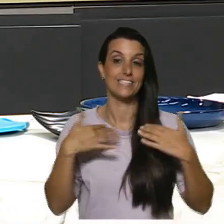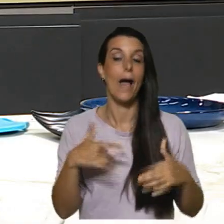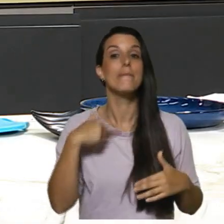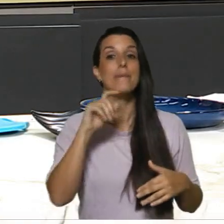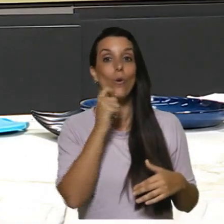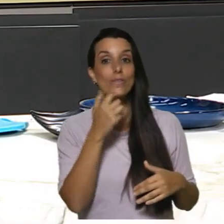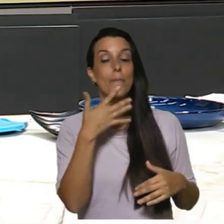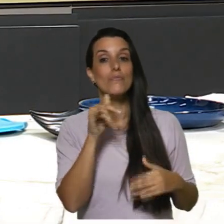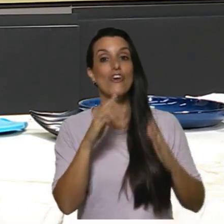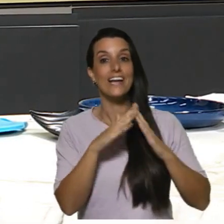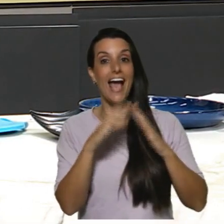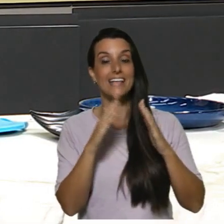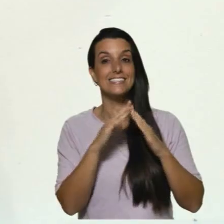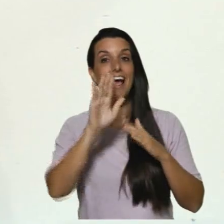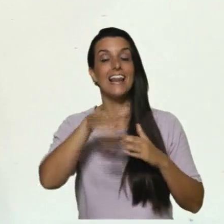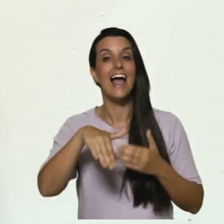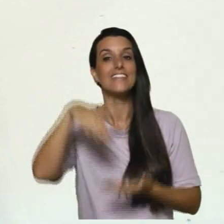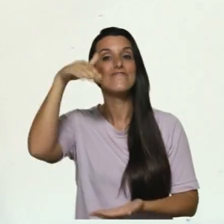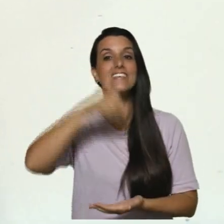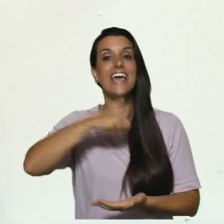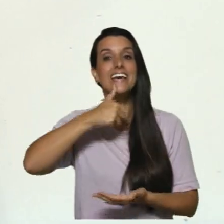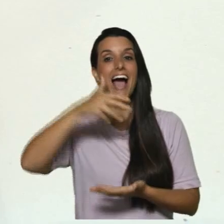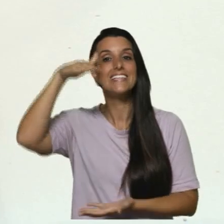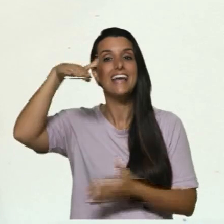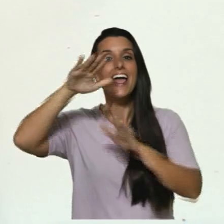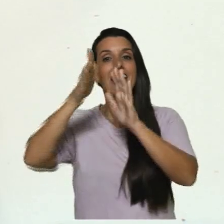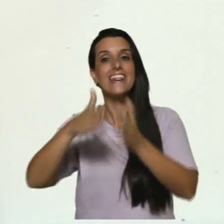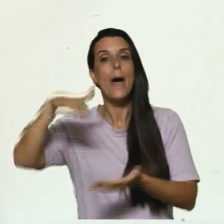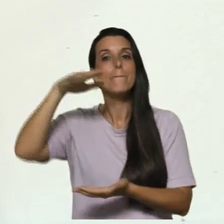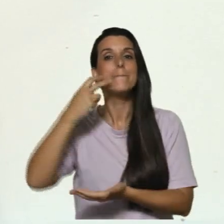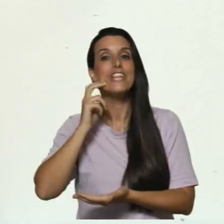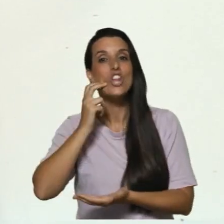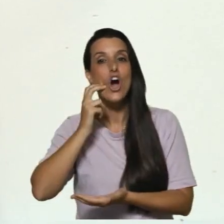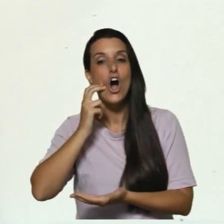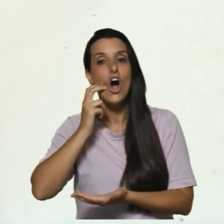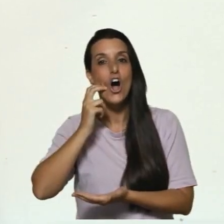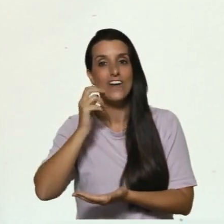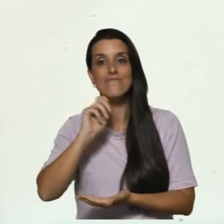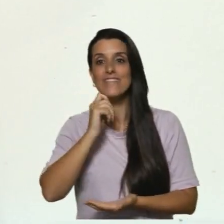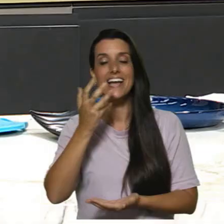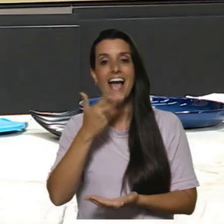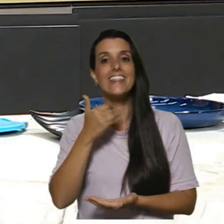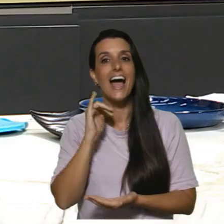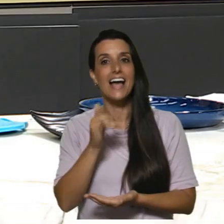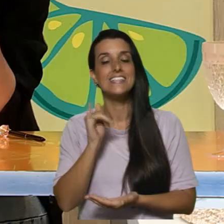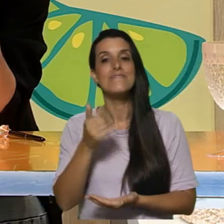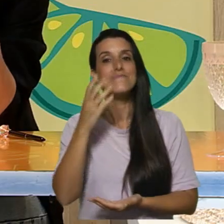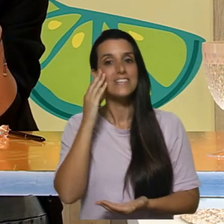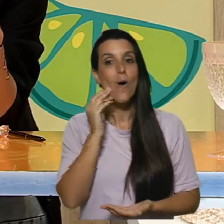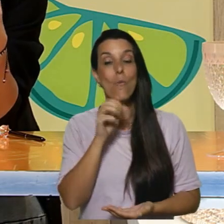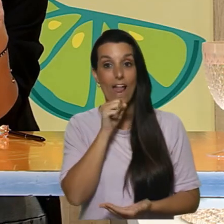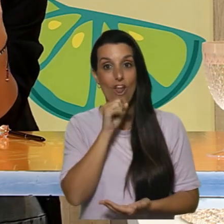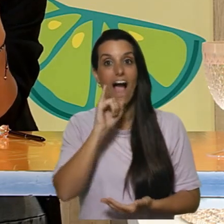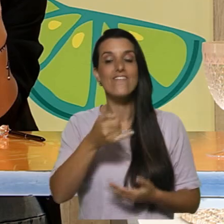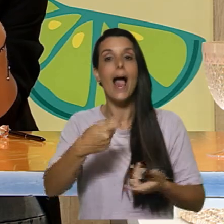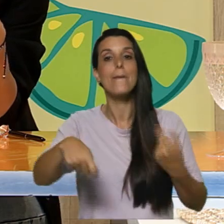me gustan, que yo tengo en casa estas damajuanas antiguas. ¿Viste? Ah, sí. Para usarlas como para poner así. Ay, sí, me acuerdo que mis abuelos tenían almacén y